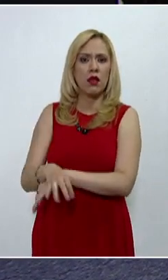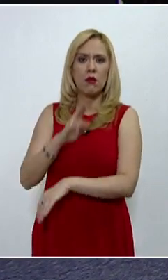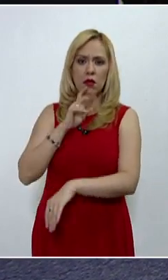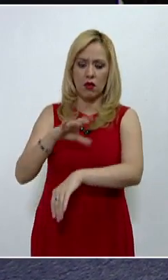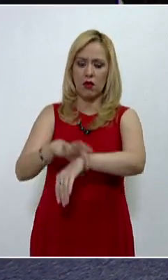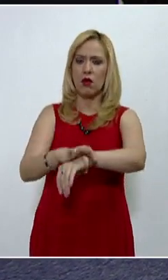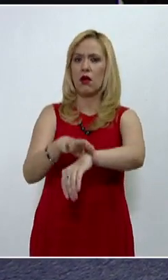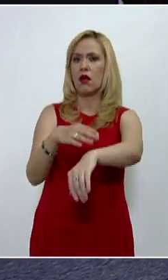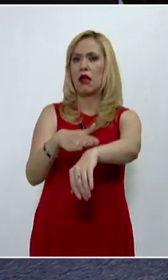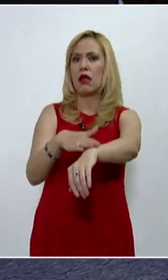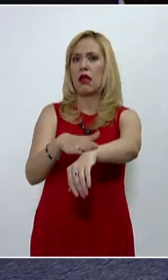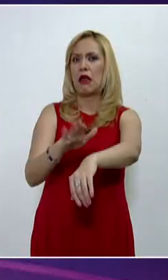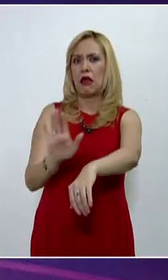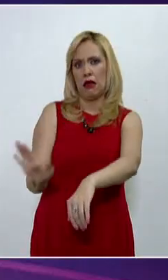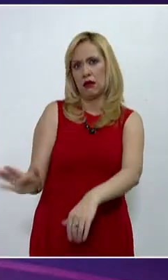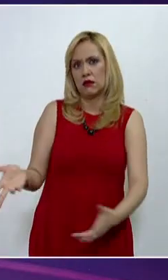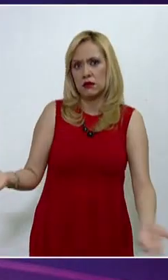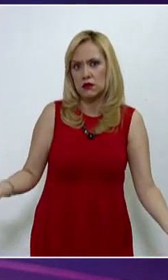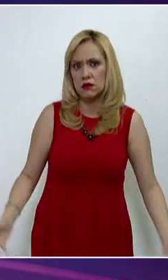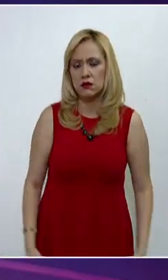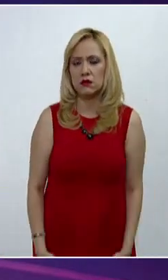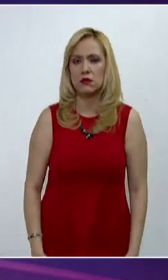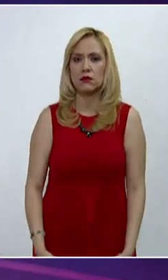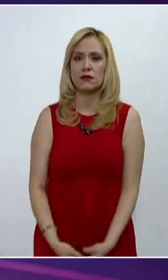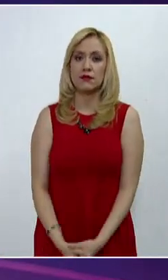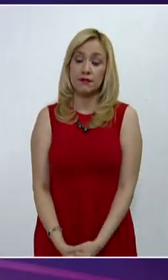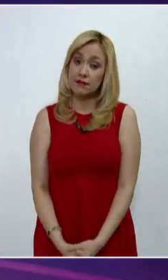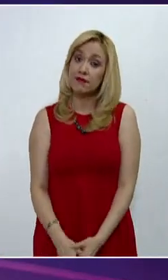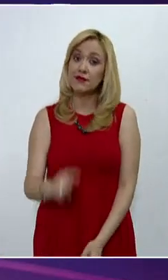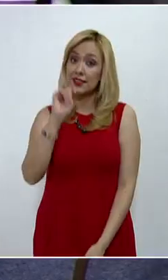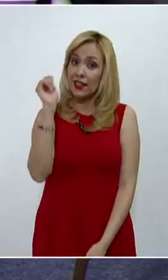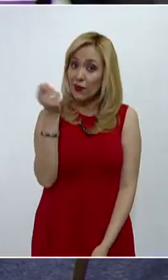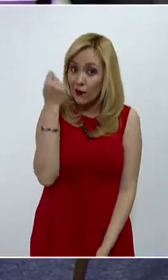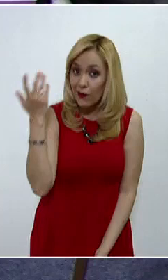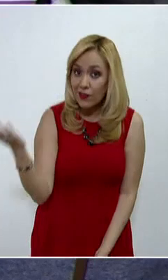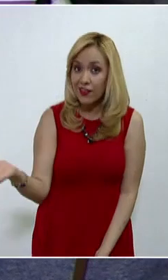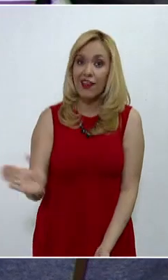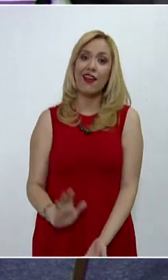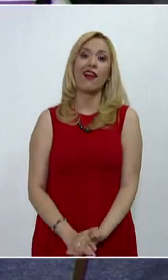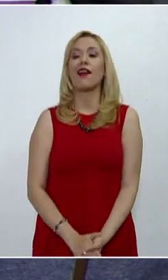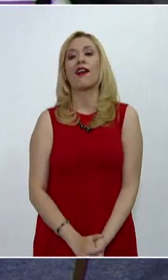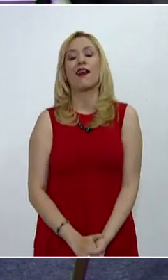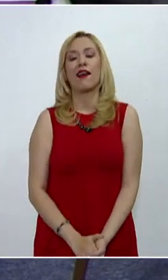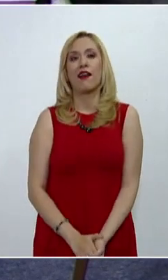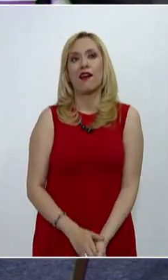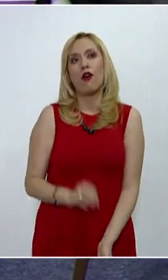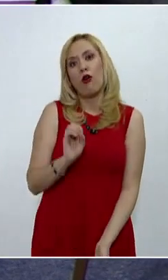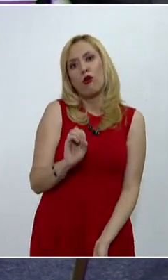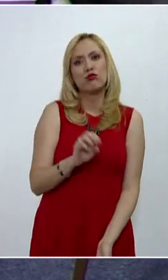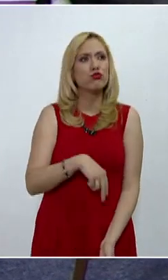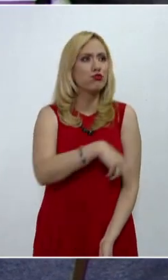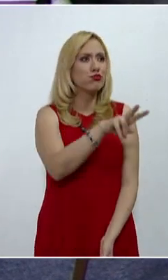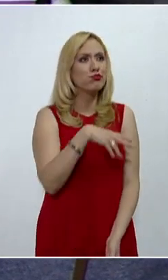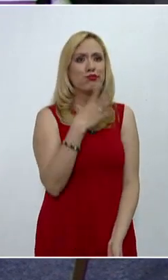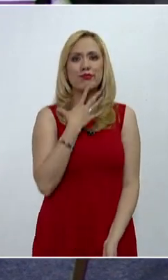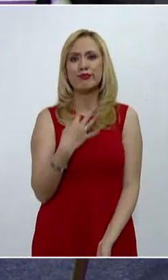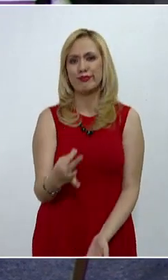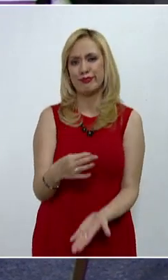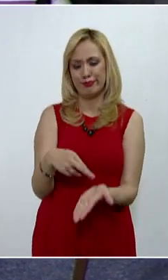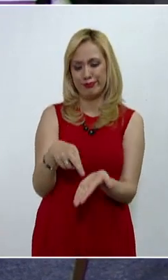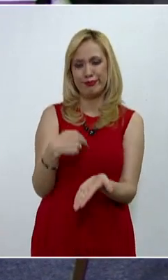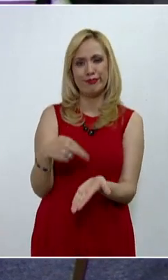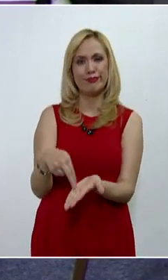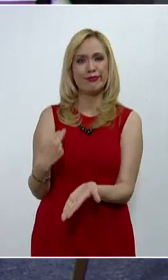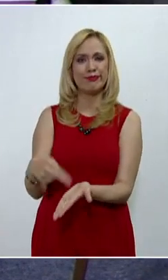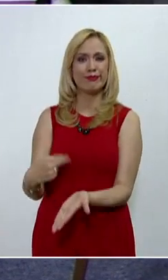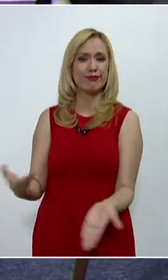esa vía me parece que puede explorarse. Ahí está la vía tecnológica, está la vía de sencillamente usar las otras medidas cautelares que están en el catálogo, que son